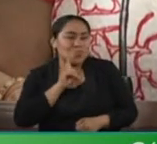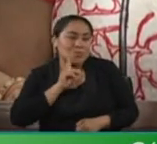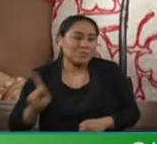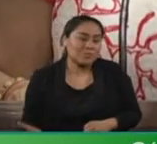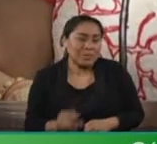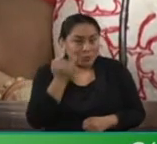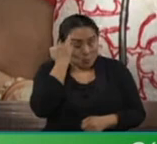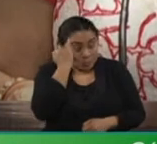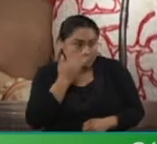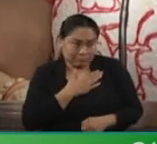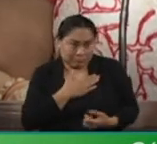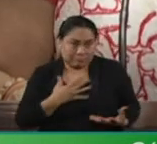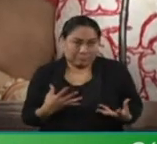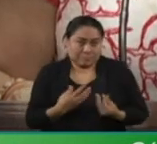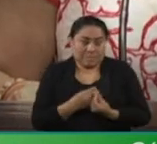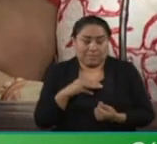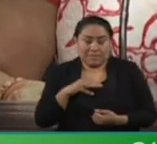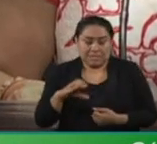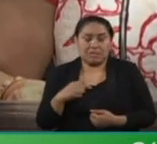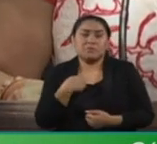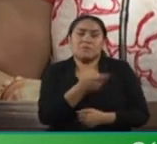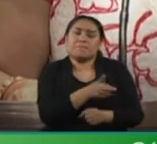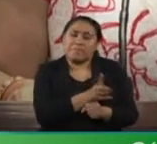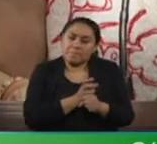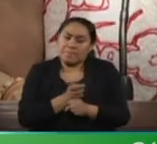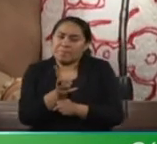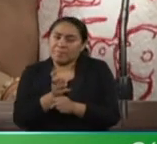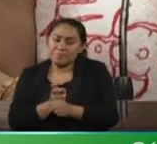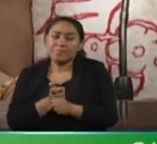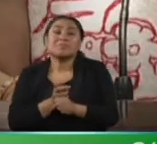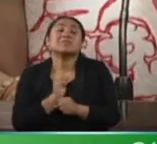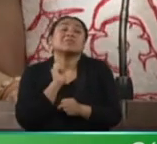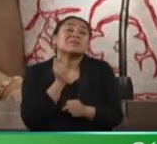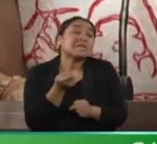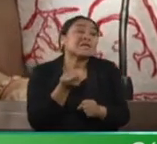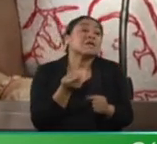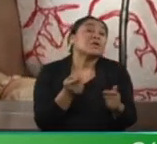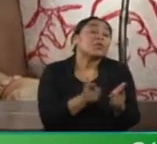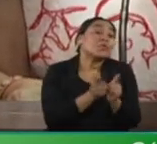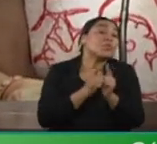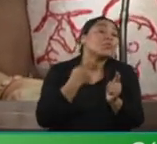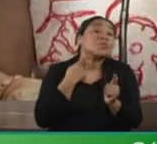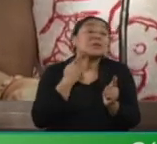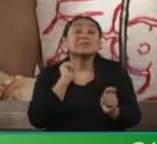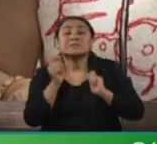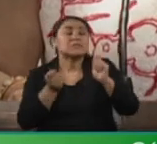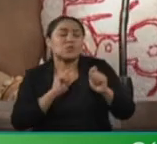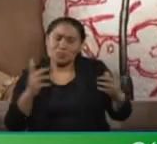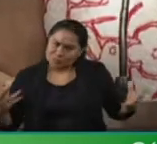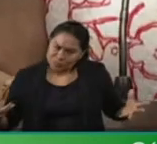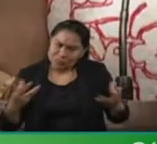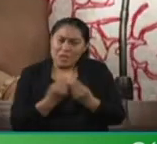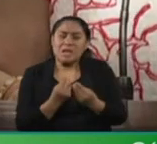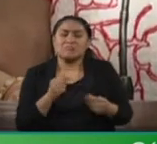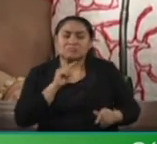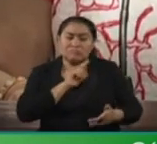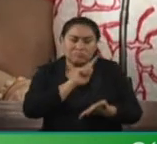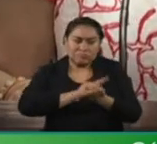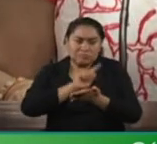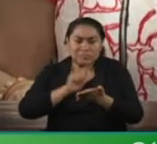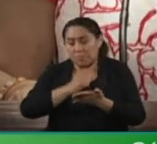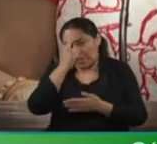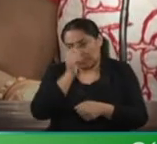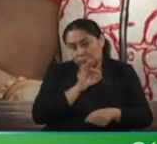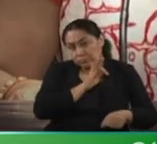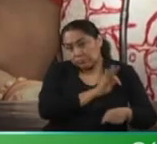de la bancada naranja, les invito a que más allá de identificaciones partidarias, legislemos en todos los ámbitos para proteger